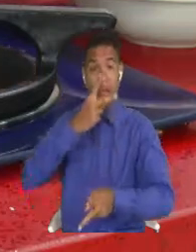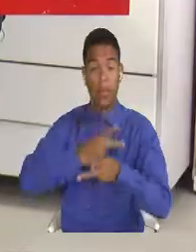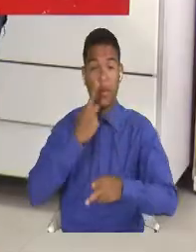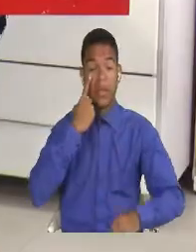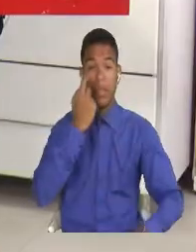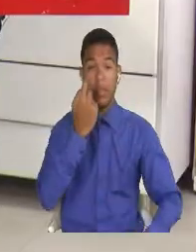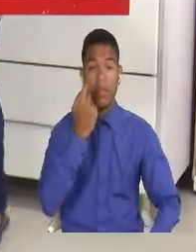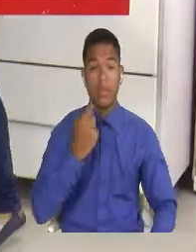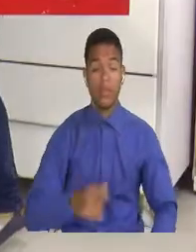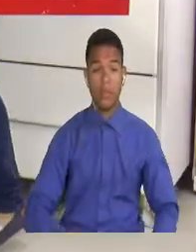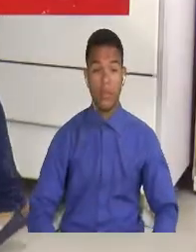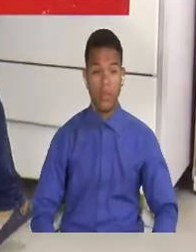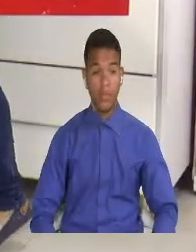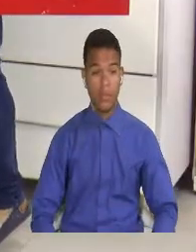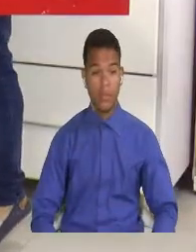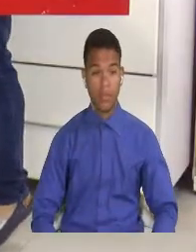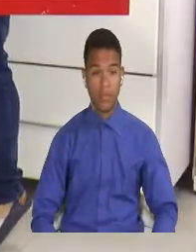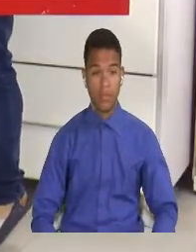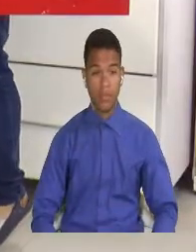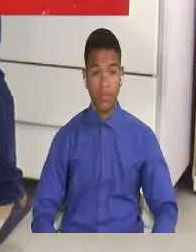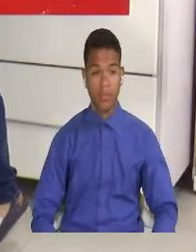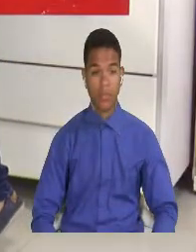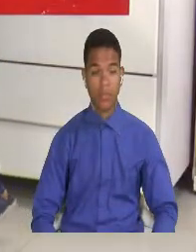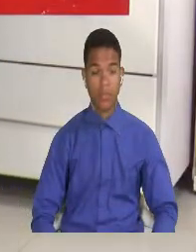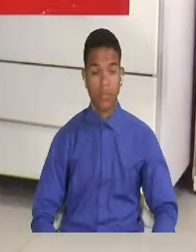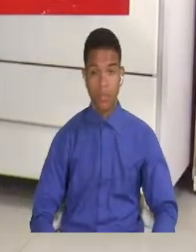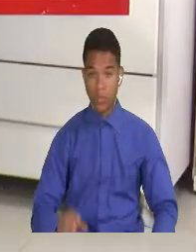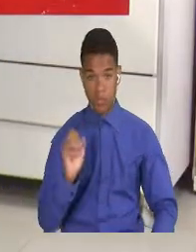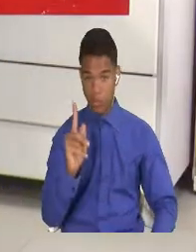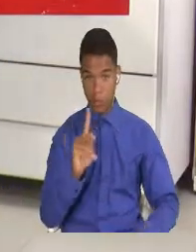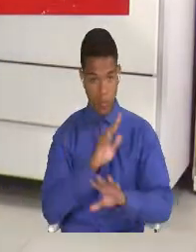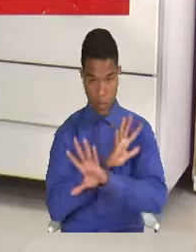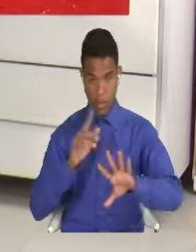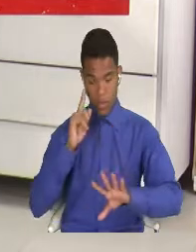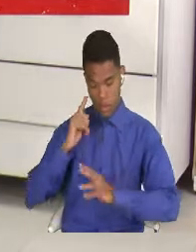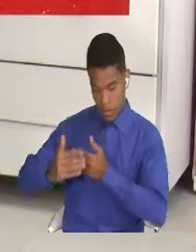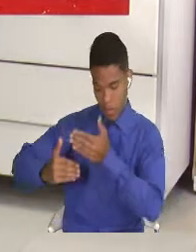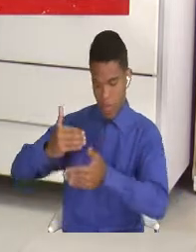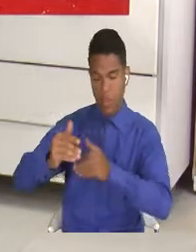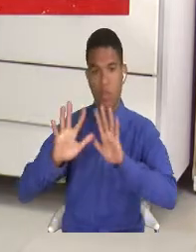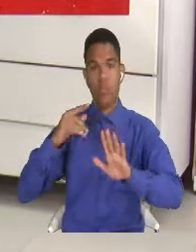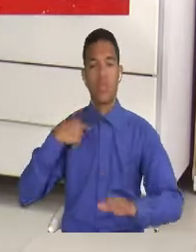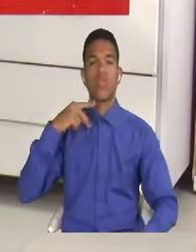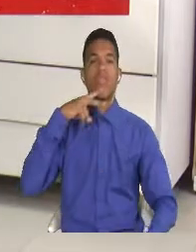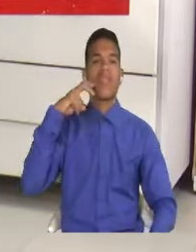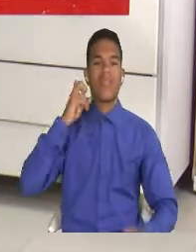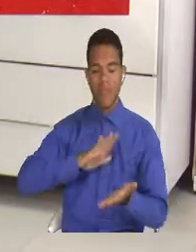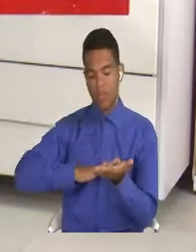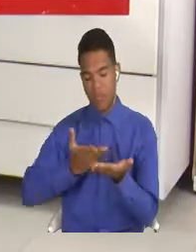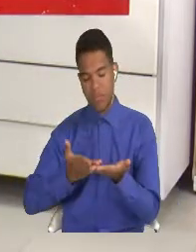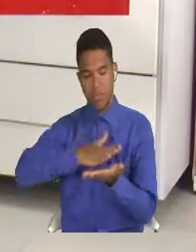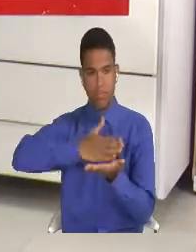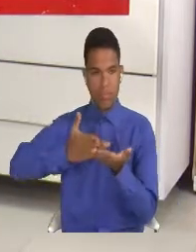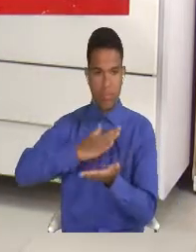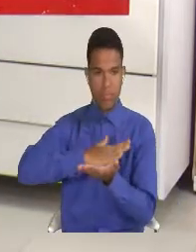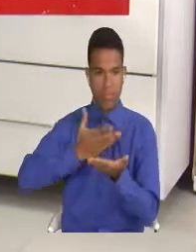bomba. Sí, es verdad. Ok, mi Roche, entonces, bueno, ya tenemos este proceso, ya voy a empezar a asar nuestra carne porque el tiempo